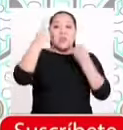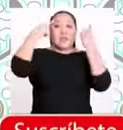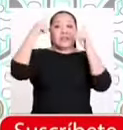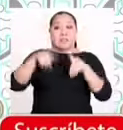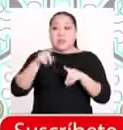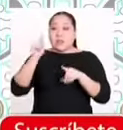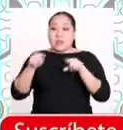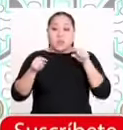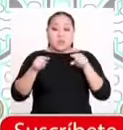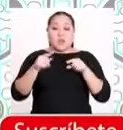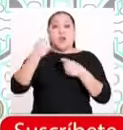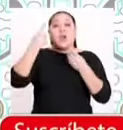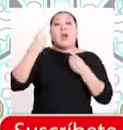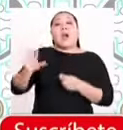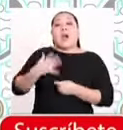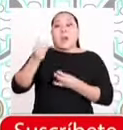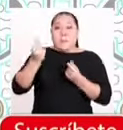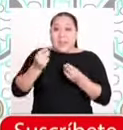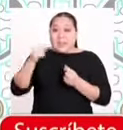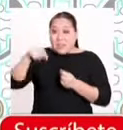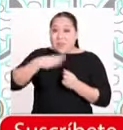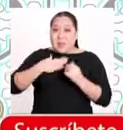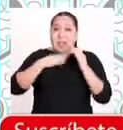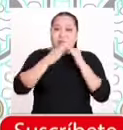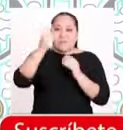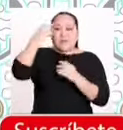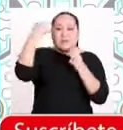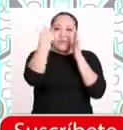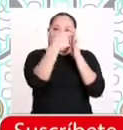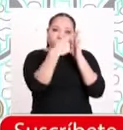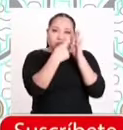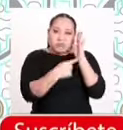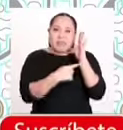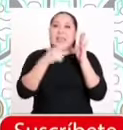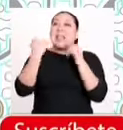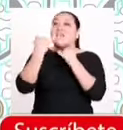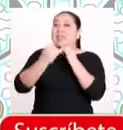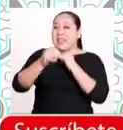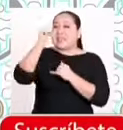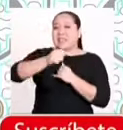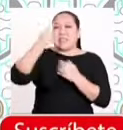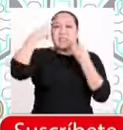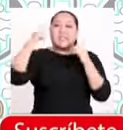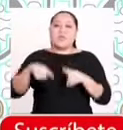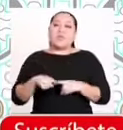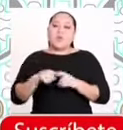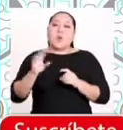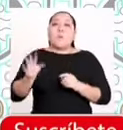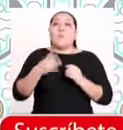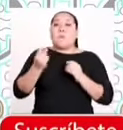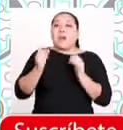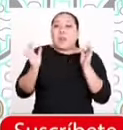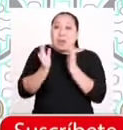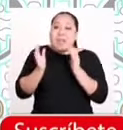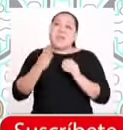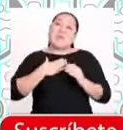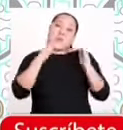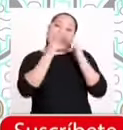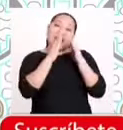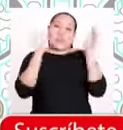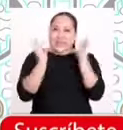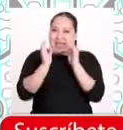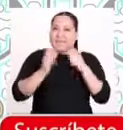perrito en mi casa, justamente pensamos en todo eso y al final decidimos que sea un perro pequeño porque mi casa es pequeña.